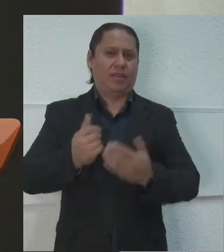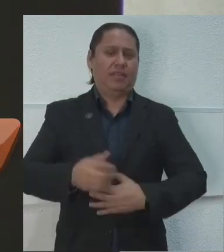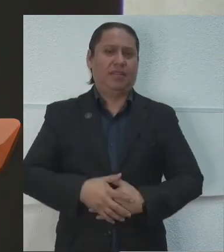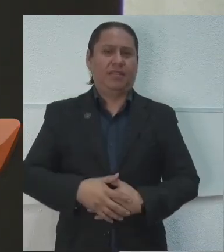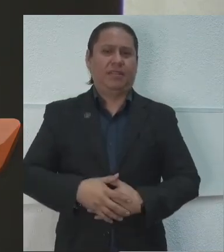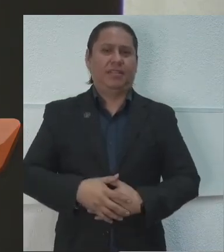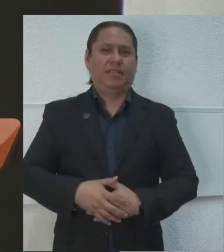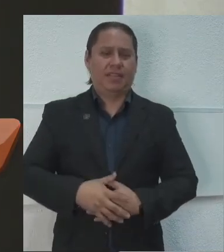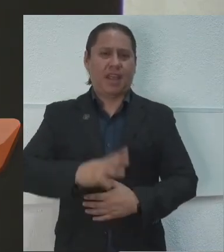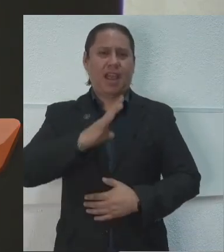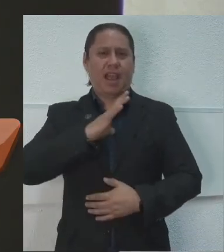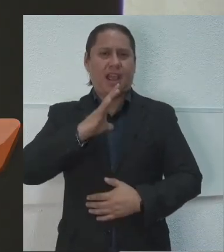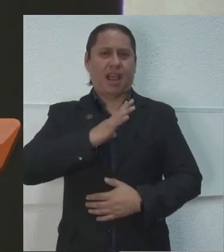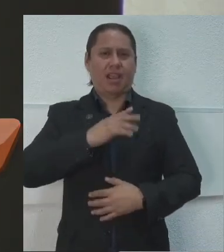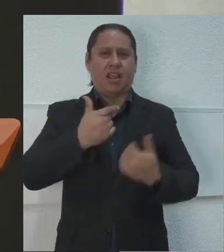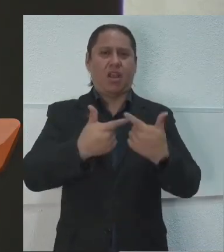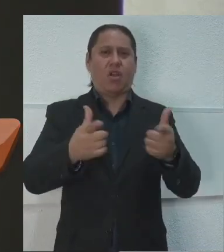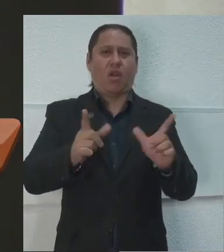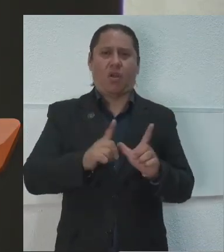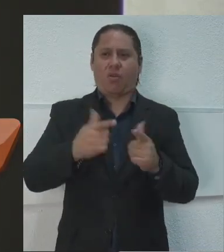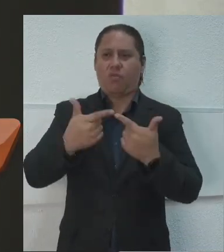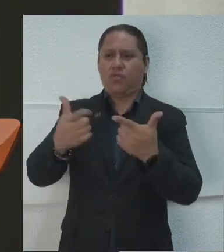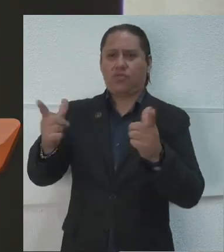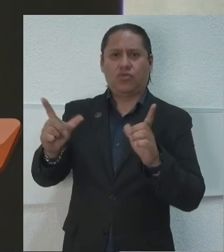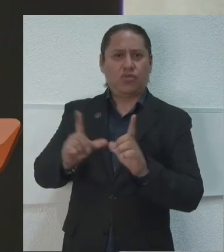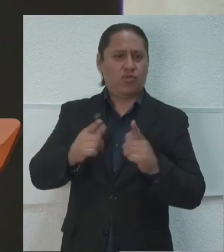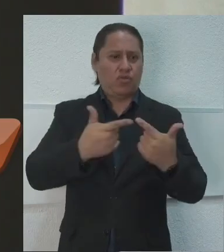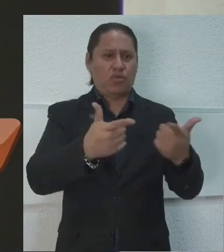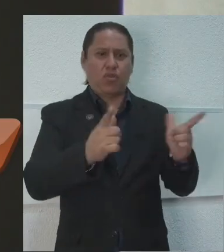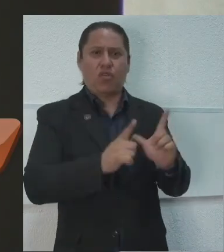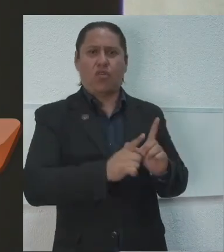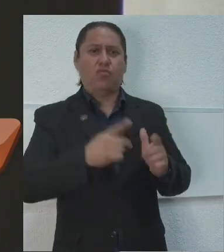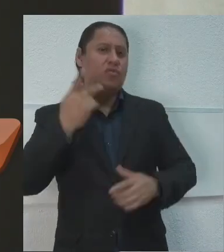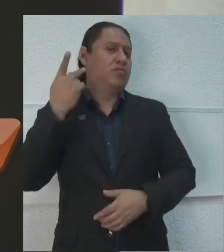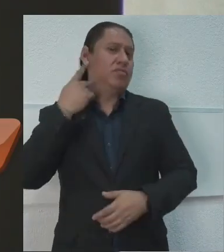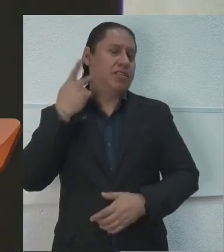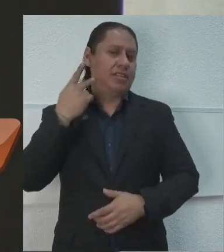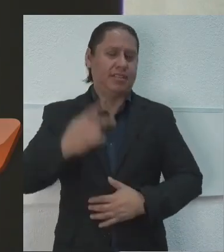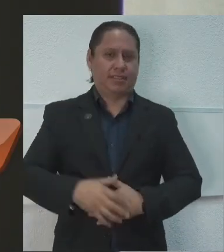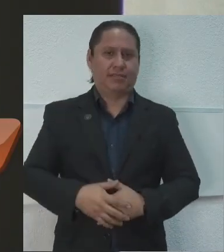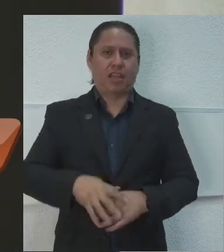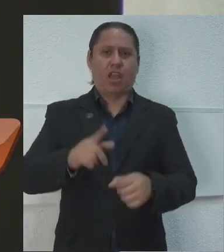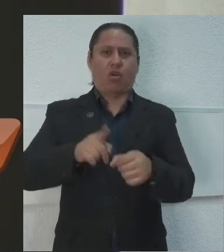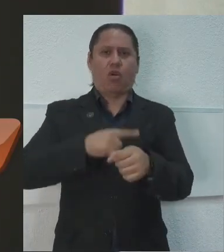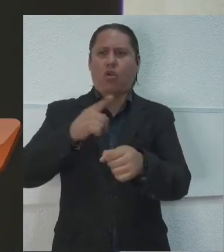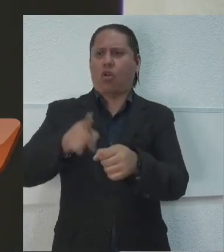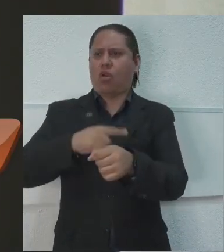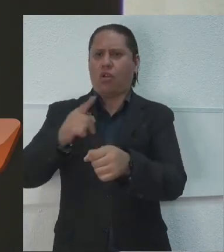aquí habemos grupos parlamentarios por colores.